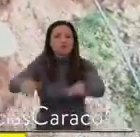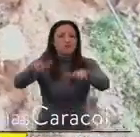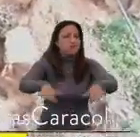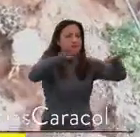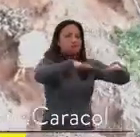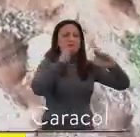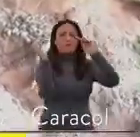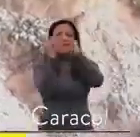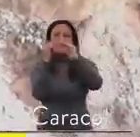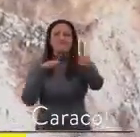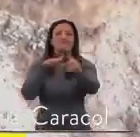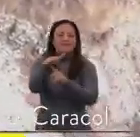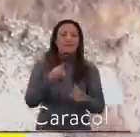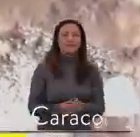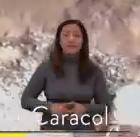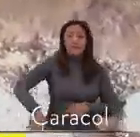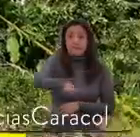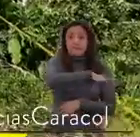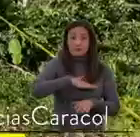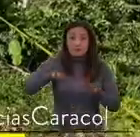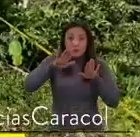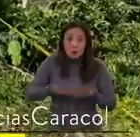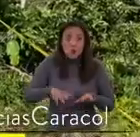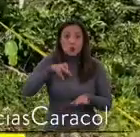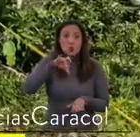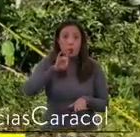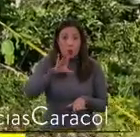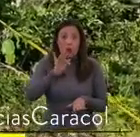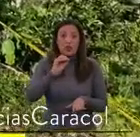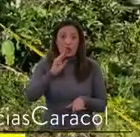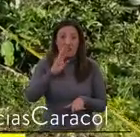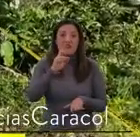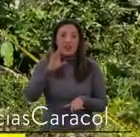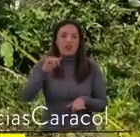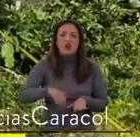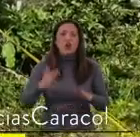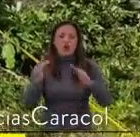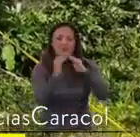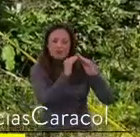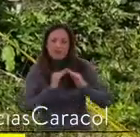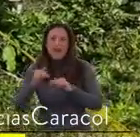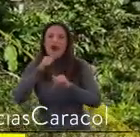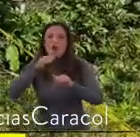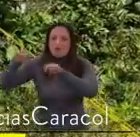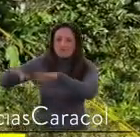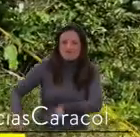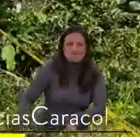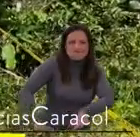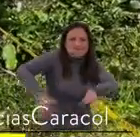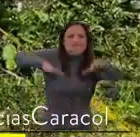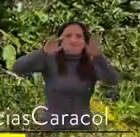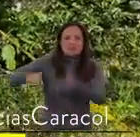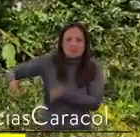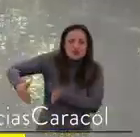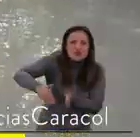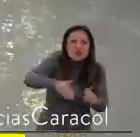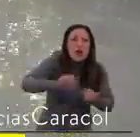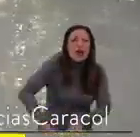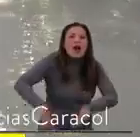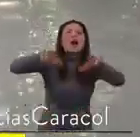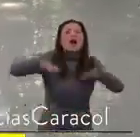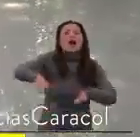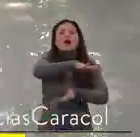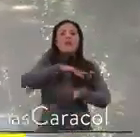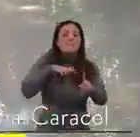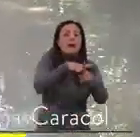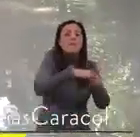En la zona urbana tuvimos el represamiento de las aguas lluvias en el sector de La Fortuna, teniendo afectaciones en 4 barrios del